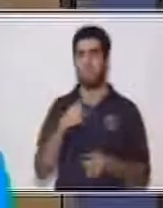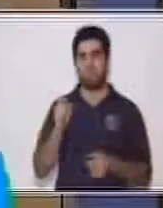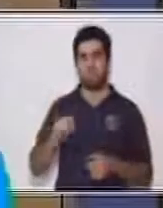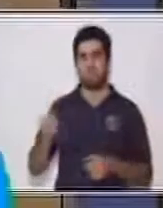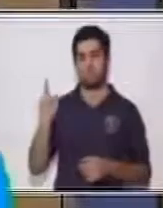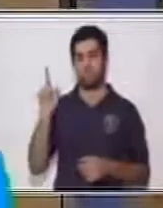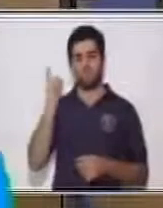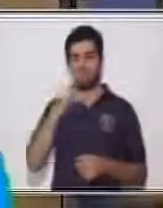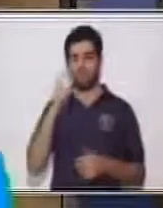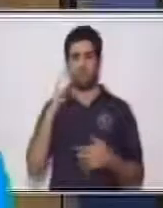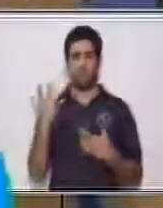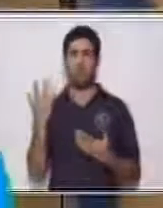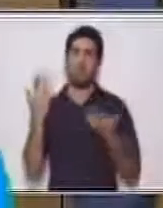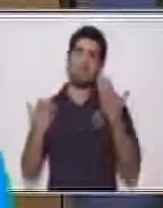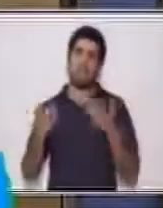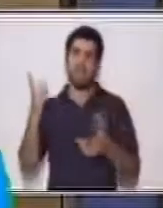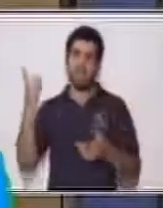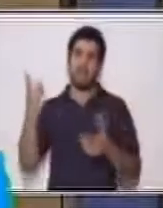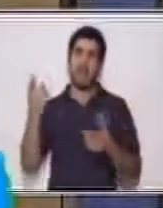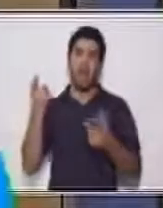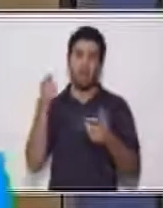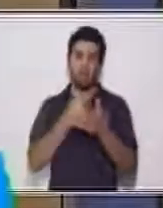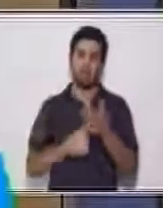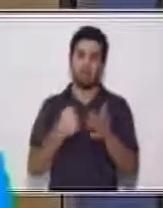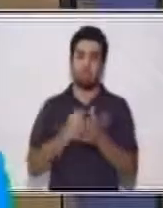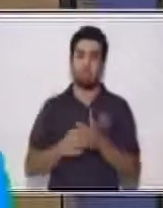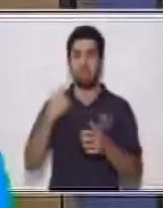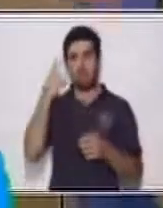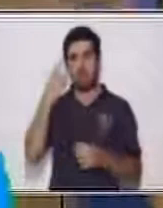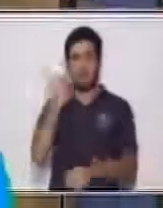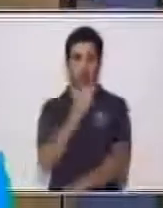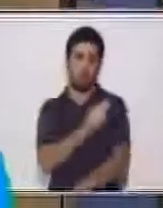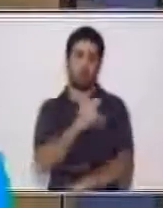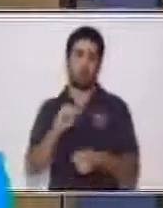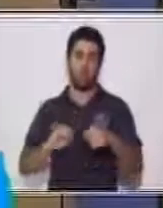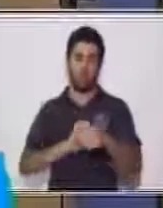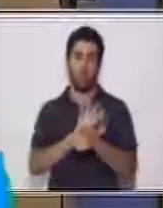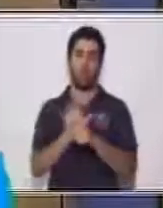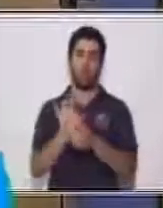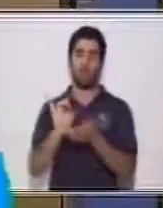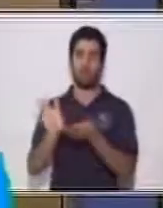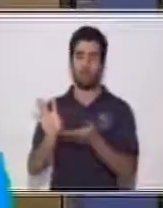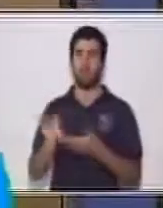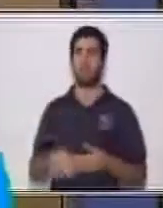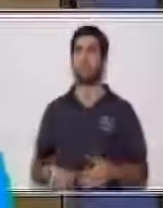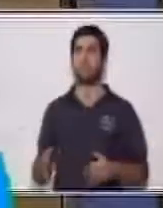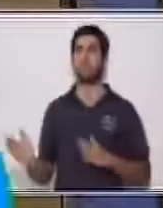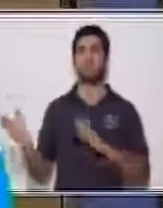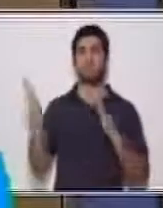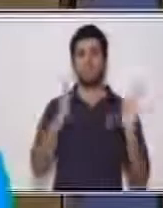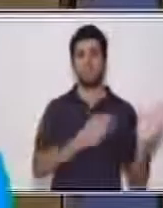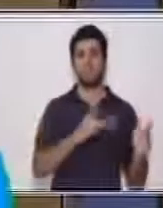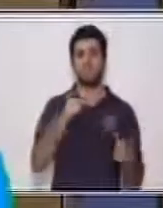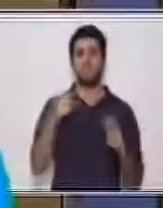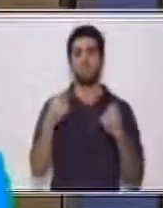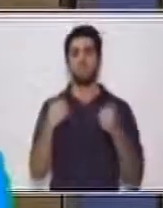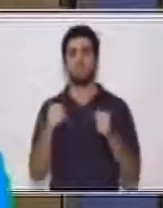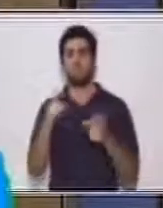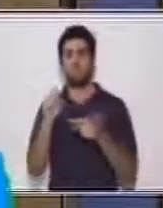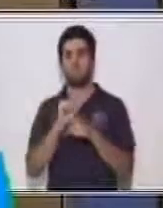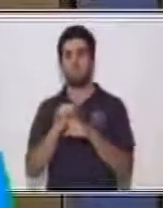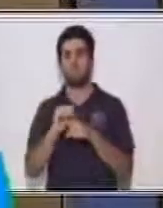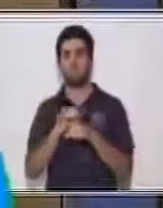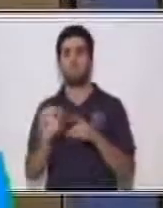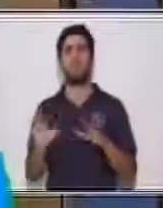coloquial, yo te puedo decir que están los científicos luchando por encontrar una vacuna contra el coronavirus. ¿Qué vas a hacer? ¿Cómo lo vas a practicar